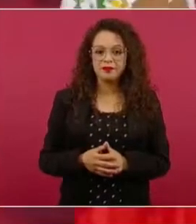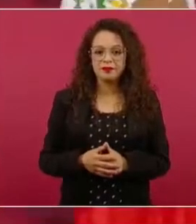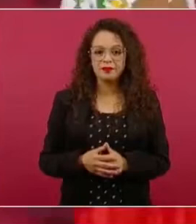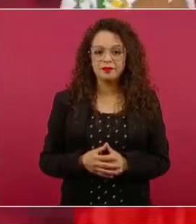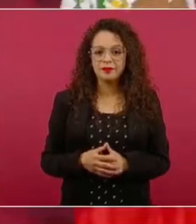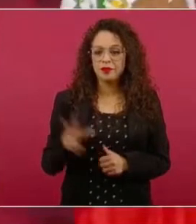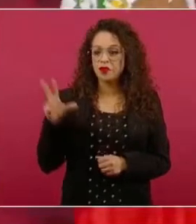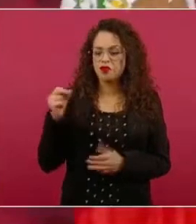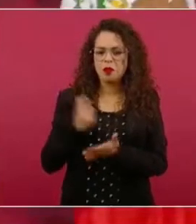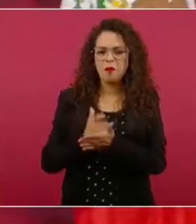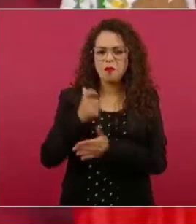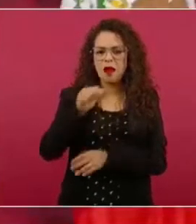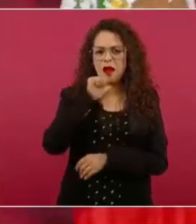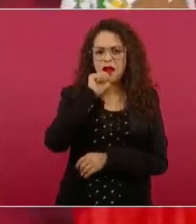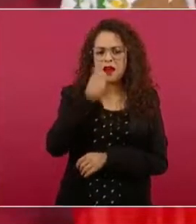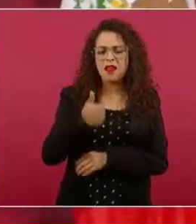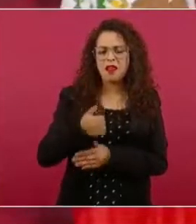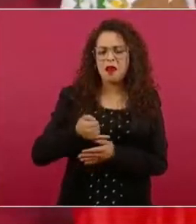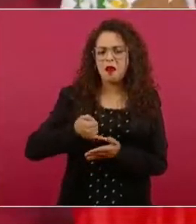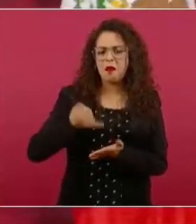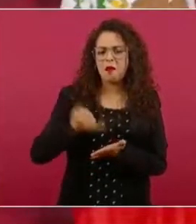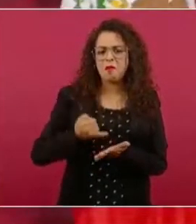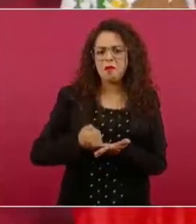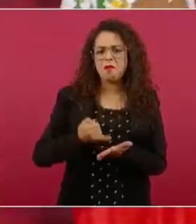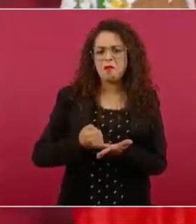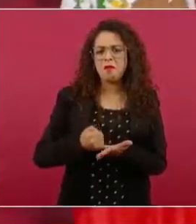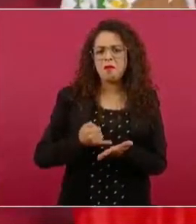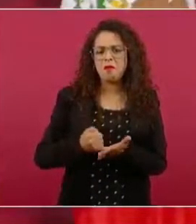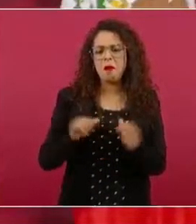no pagaban impuestos